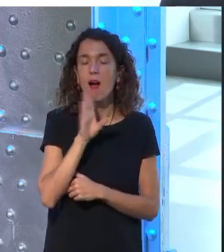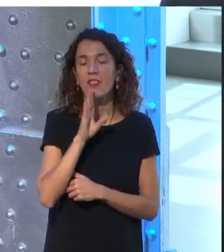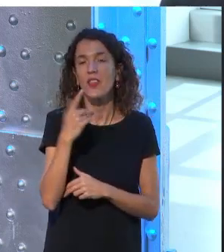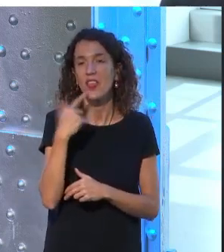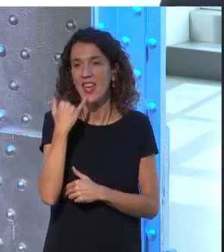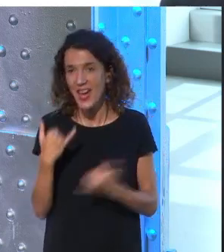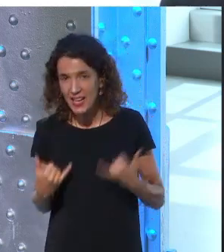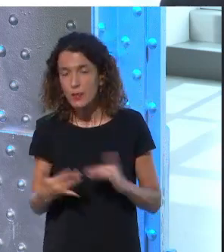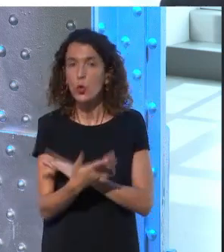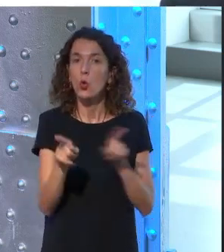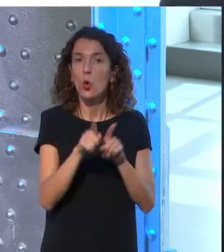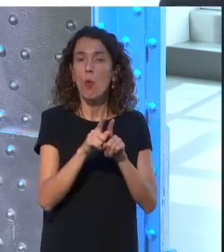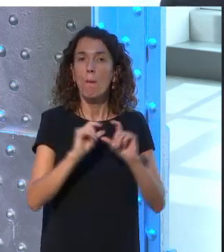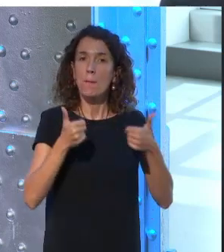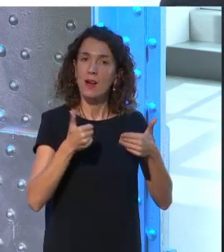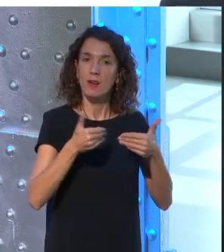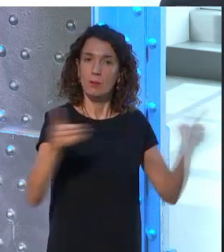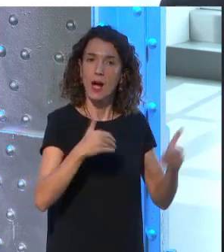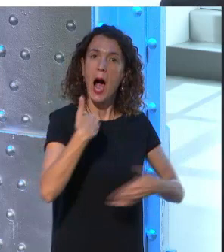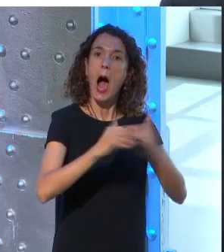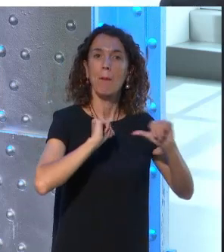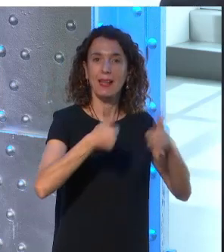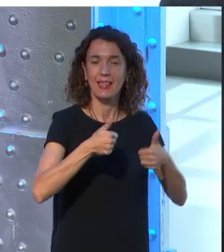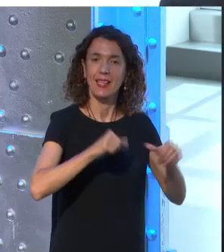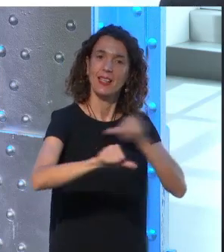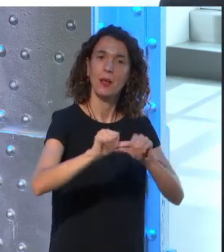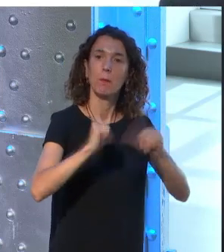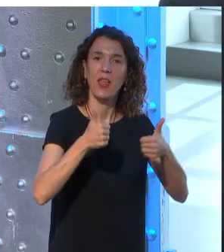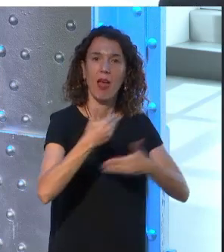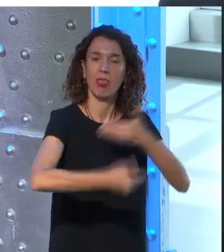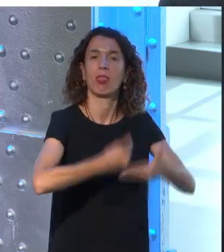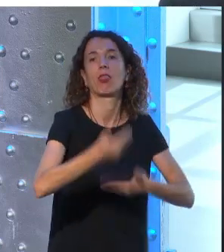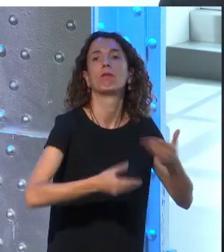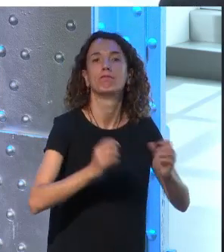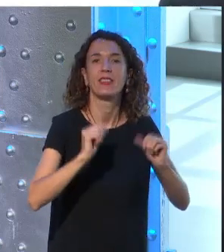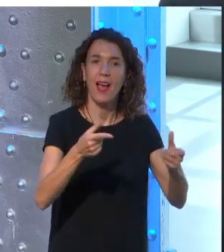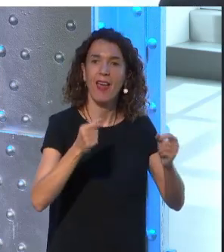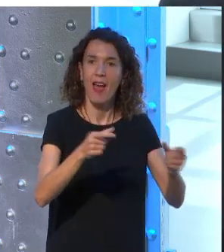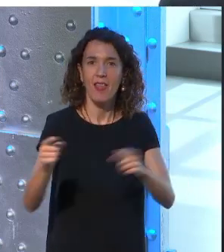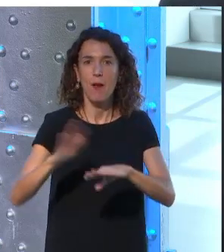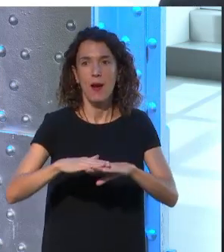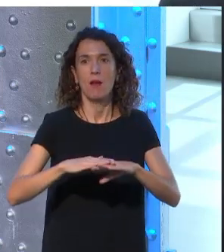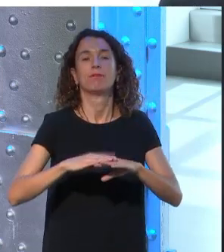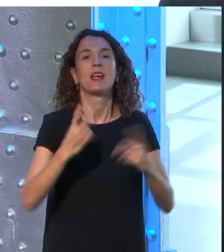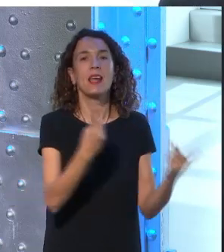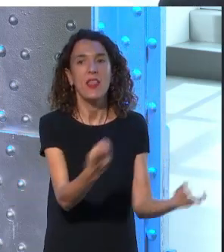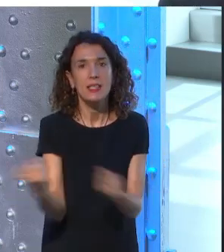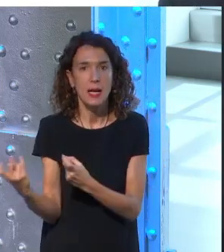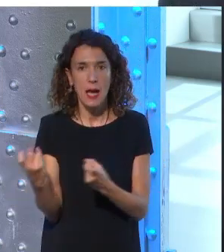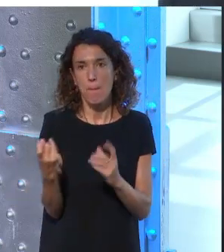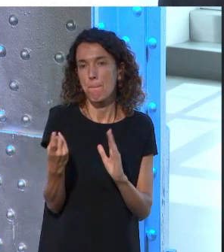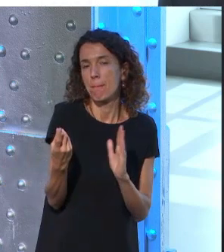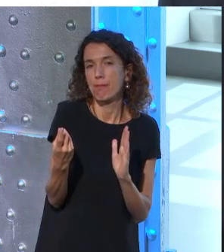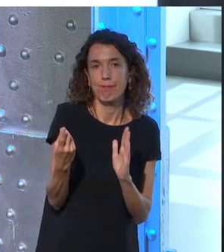eléctricos, de corriente de ignición para que se pongan en marcha también, para que se pongan en marcha las necesarias